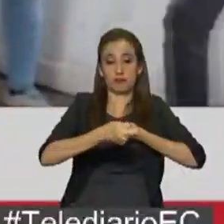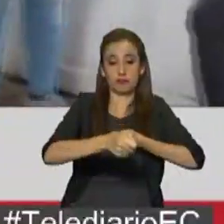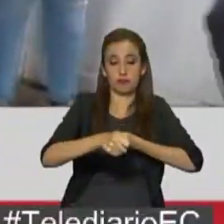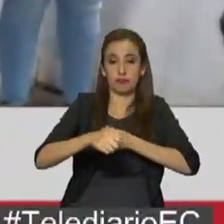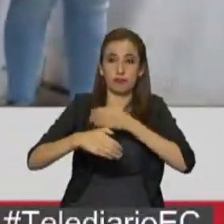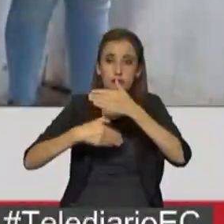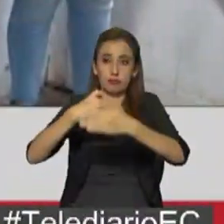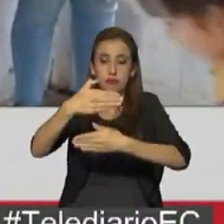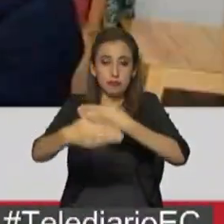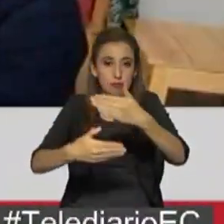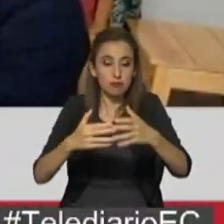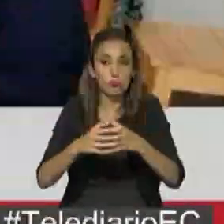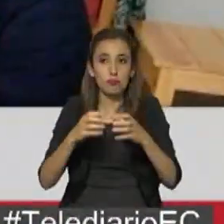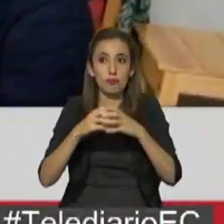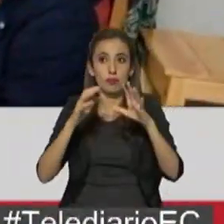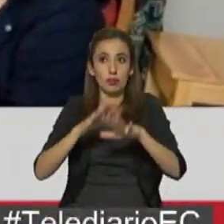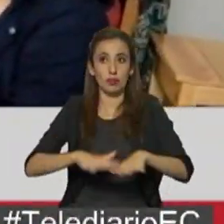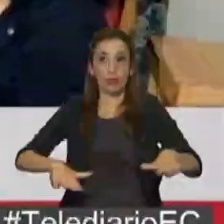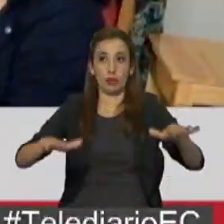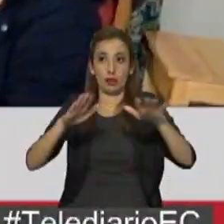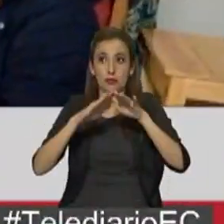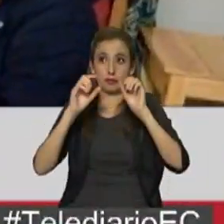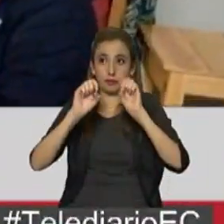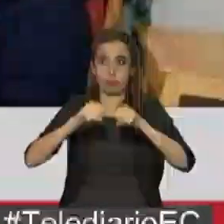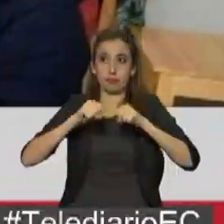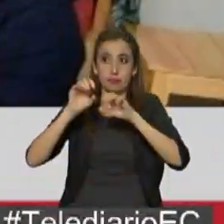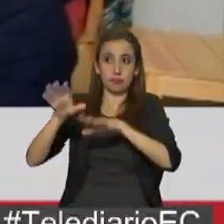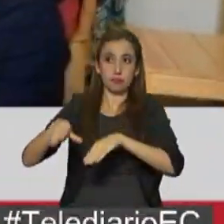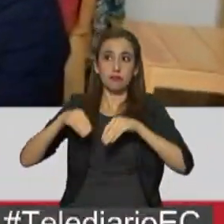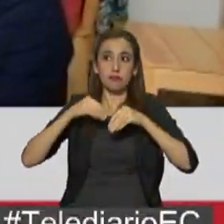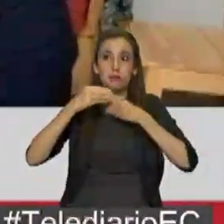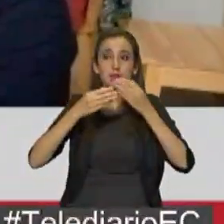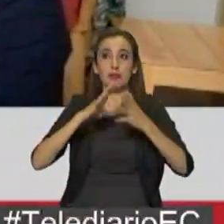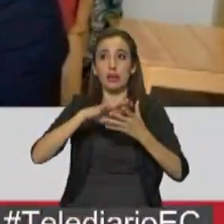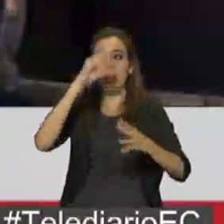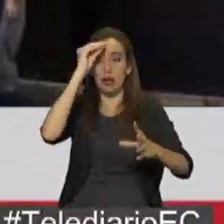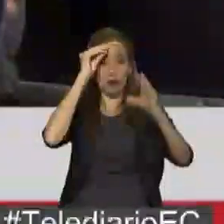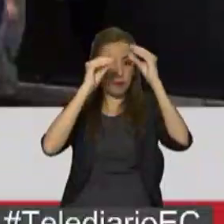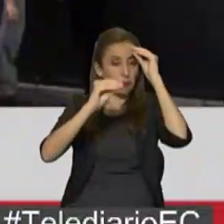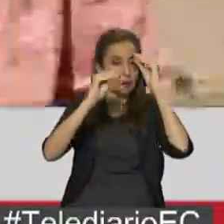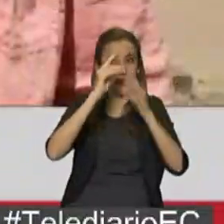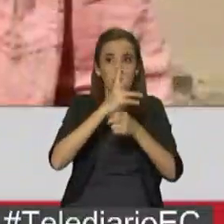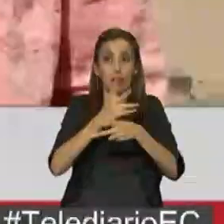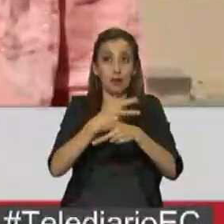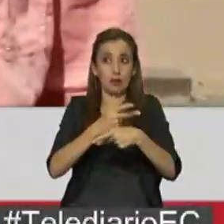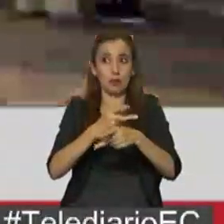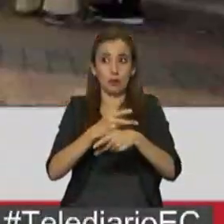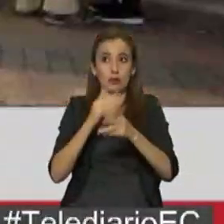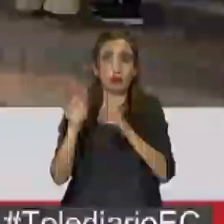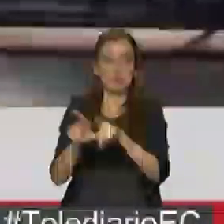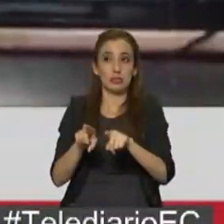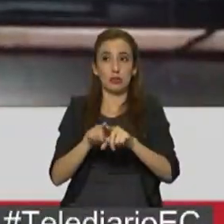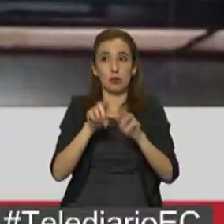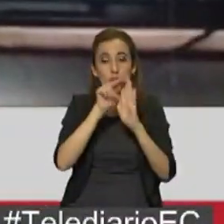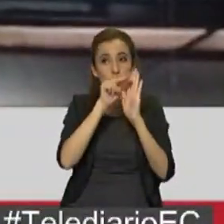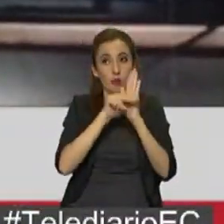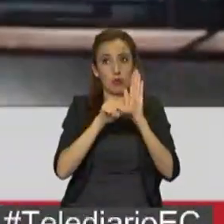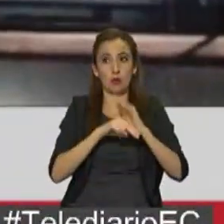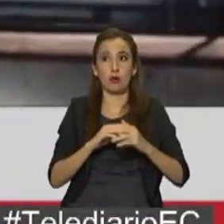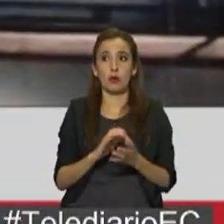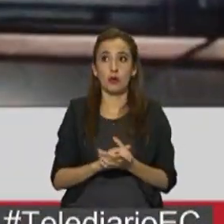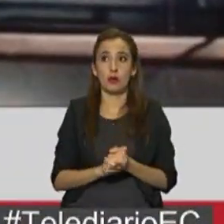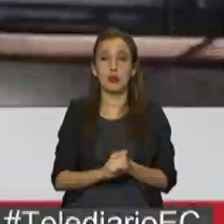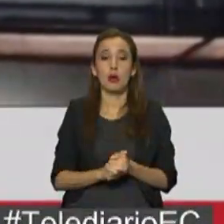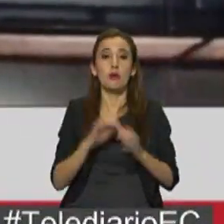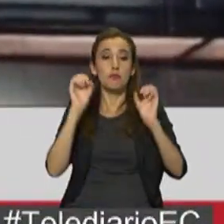jóvenes de en condición de movilidad aprendieron las técnicas básicas de producción audiovisual al igual que la estructuración de los guiones para seguir nos